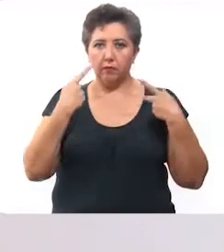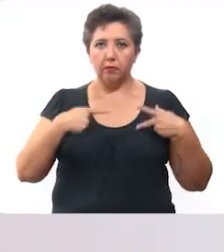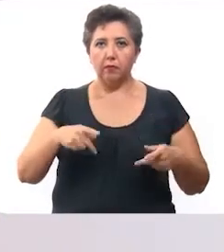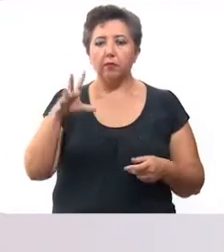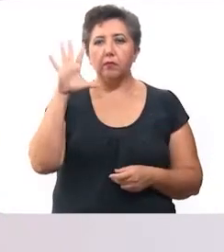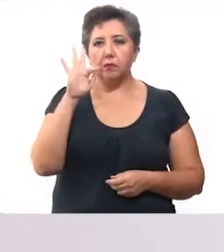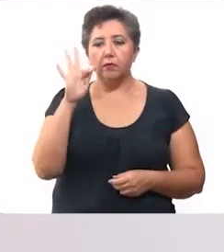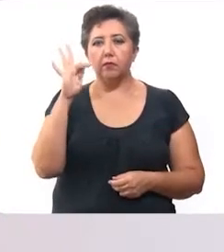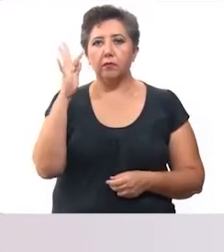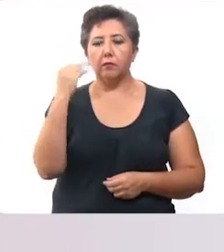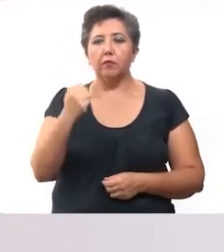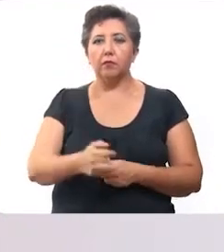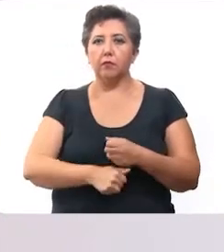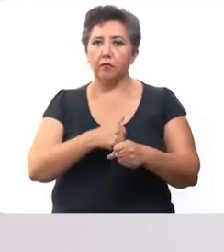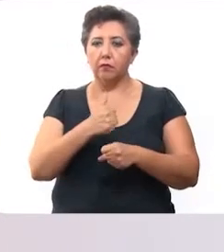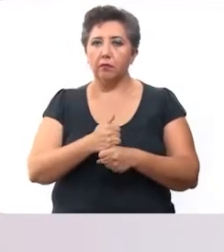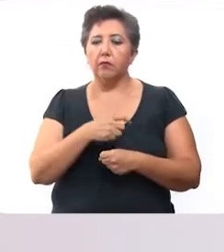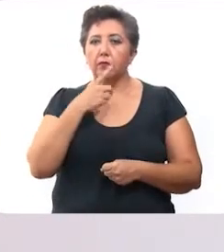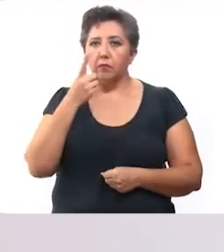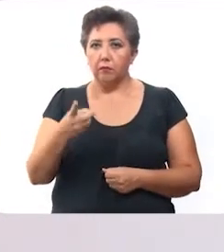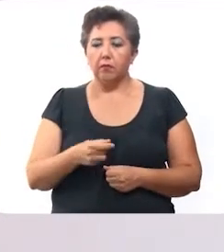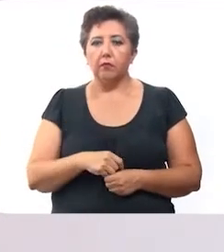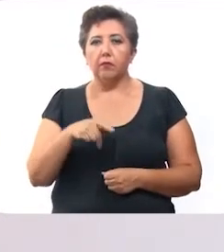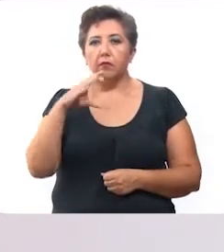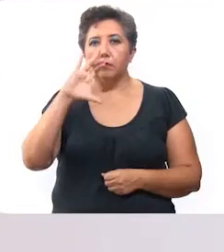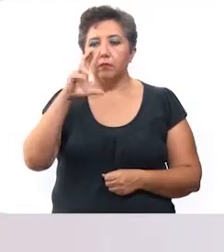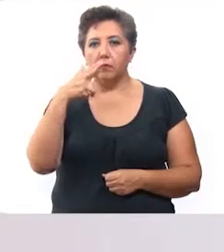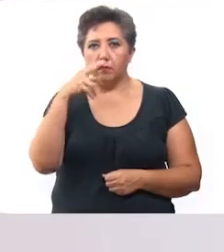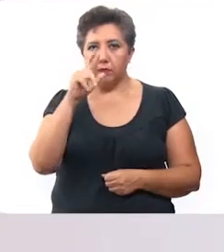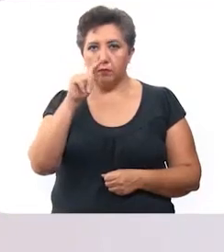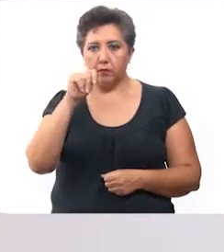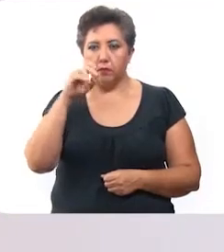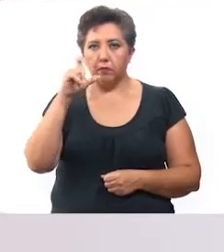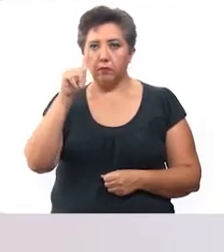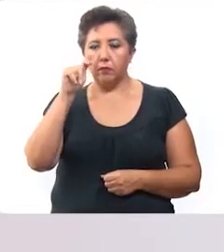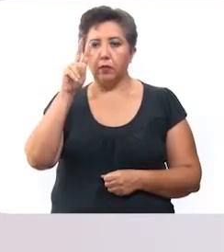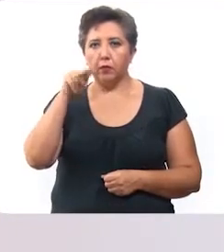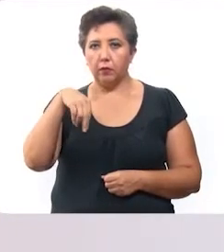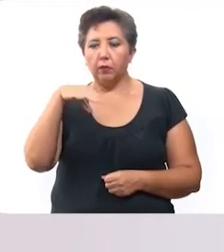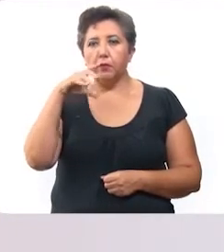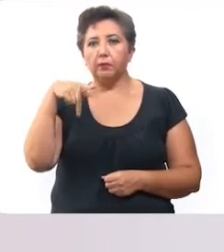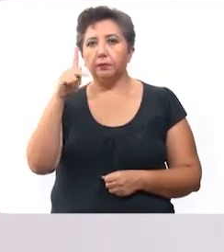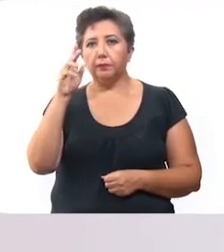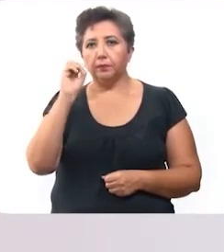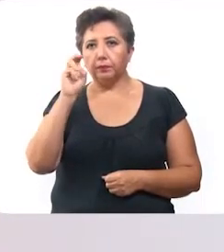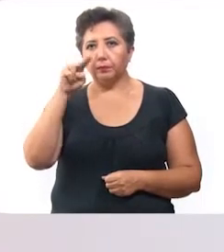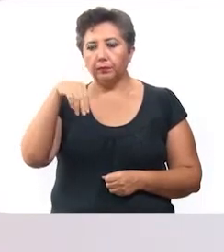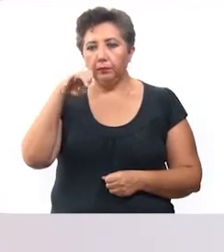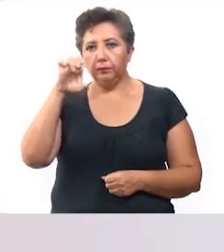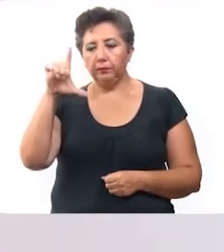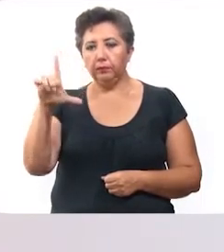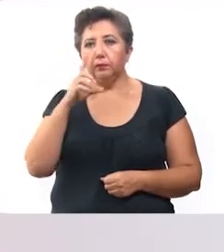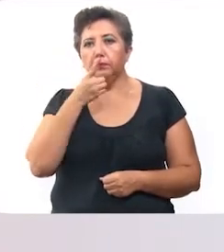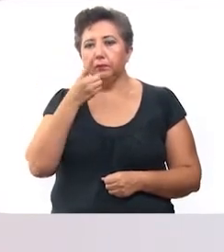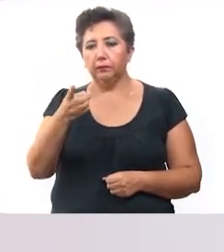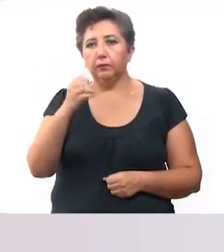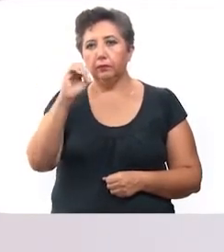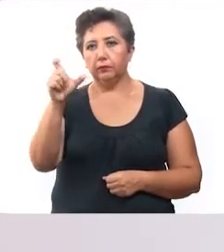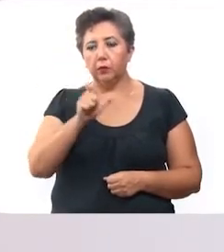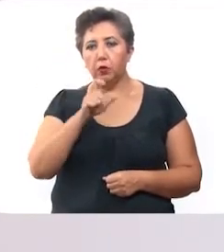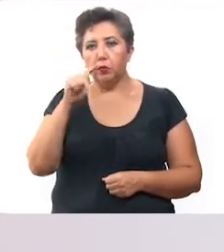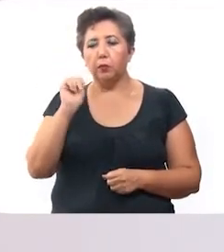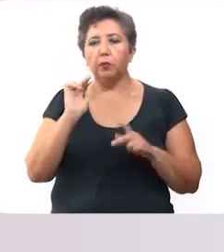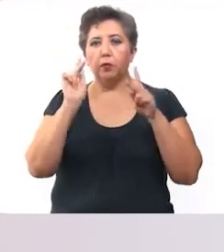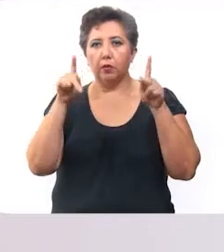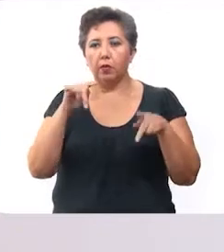las personas de 40 a 49 años de las localidades de Cacalchen, Celestún, Cenotillo, Concal, Chaxinquín, Chancom,